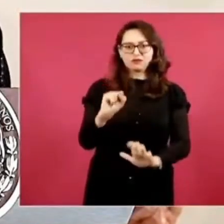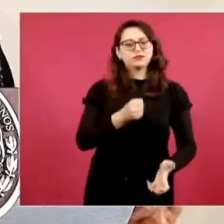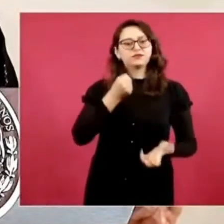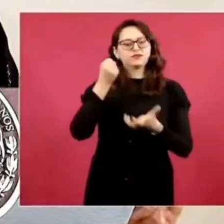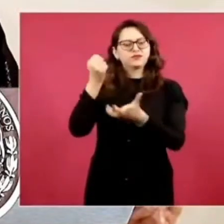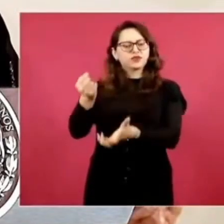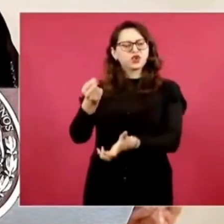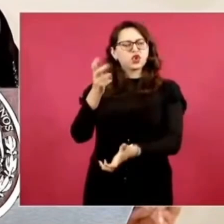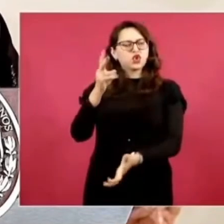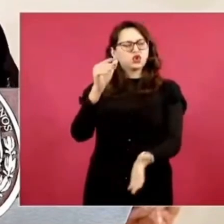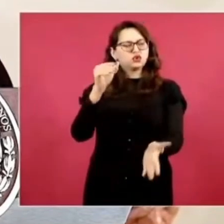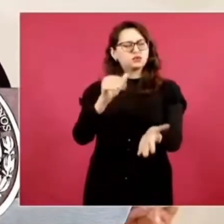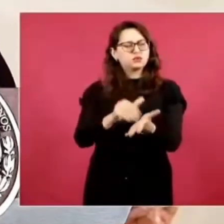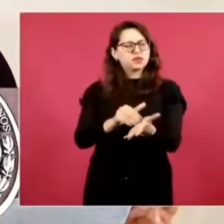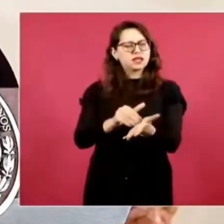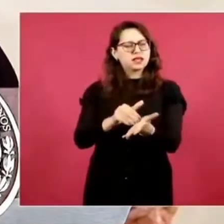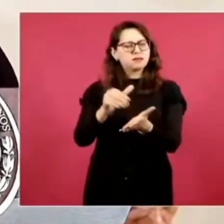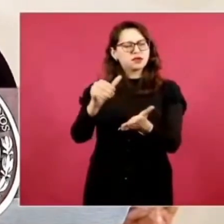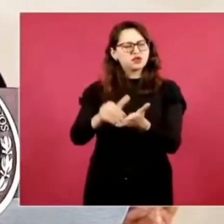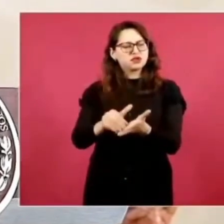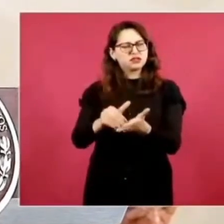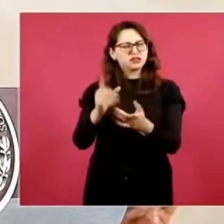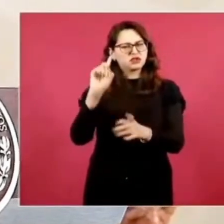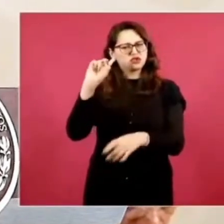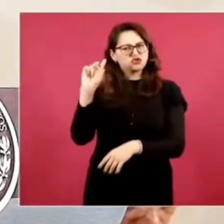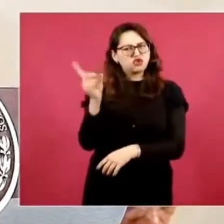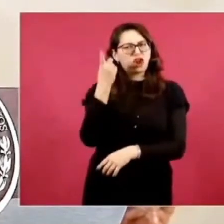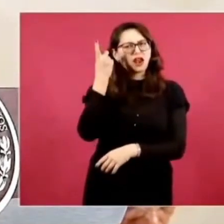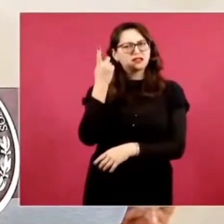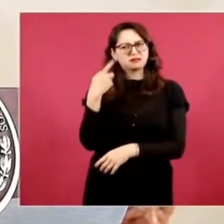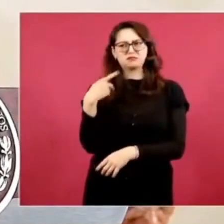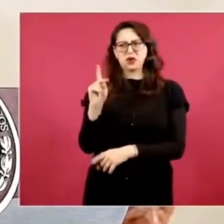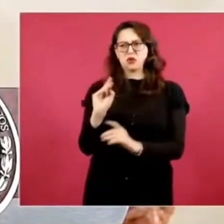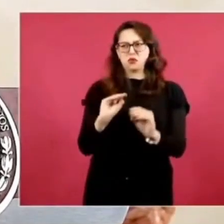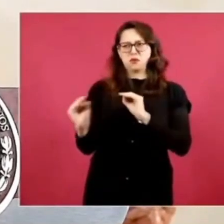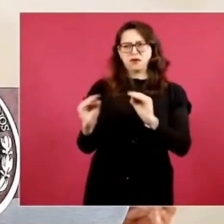de dólares para reconfigurarla.